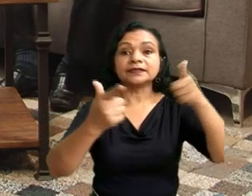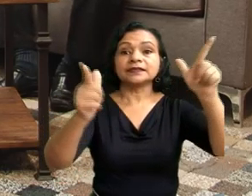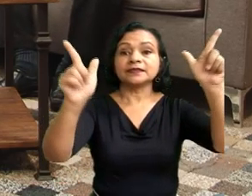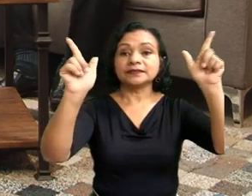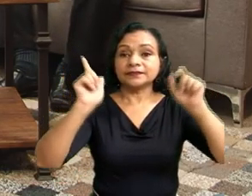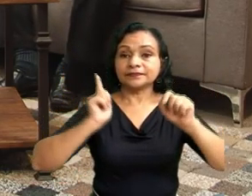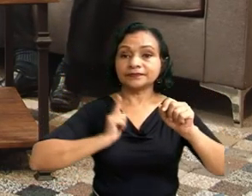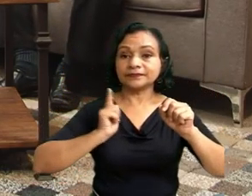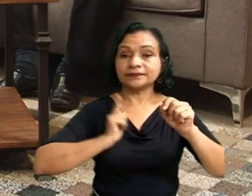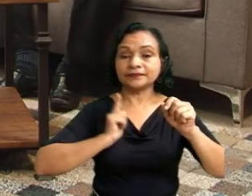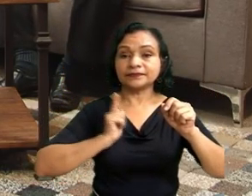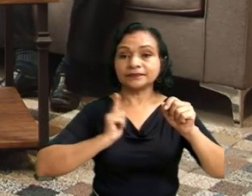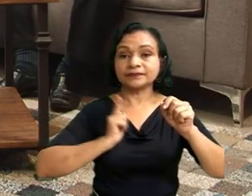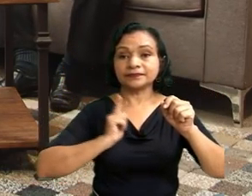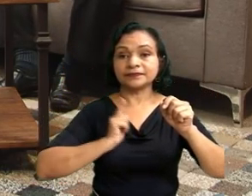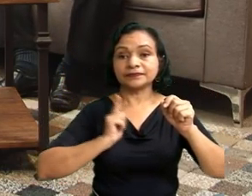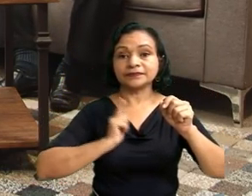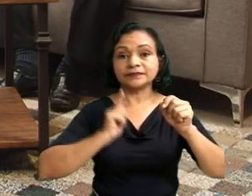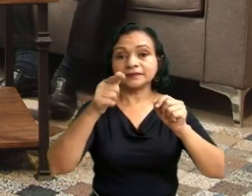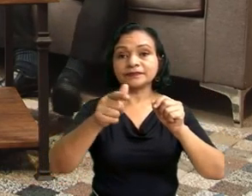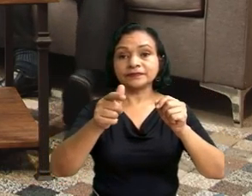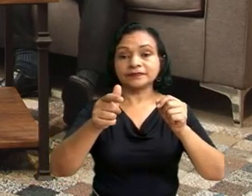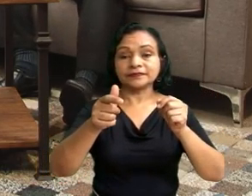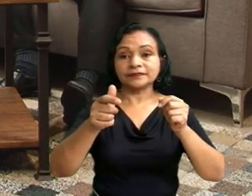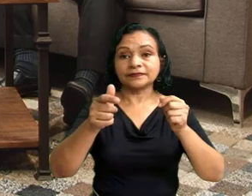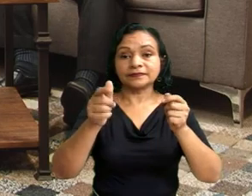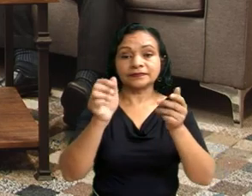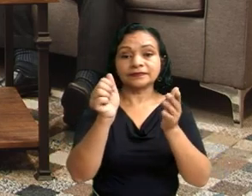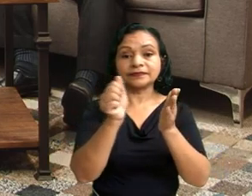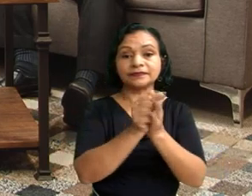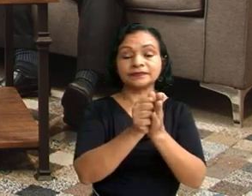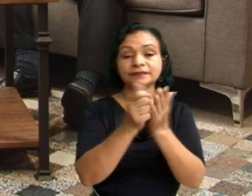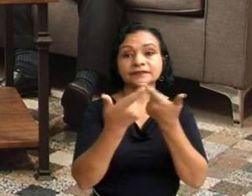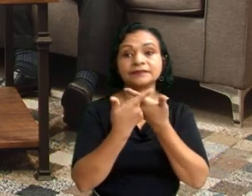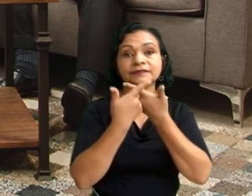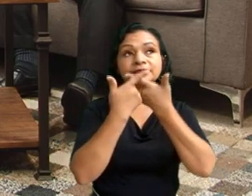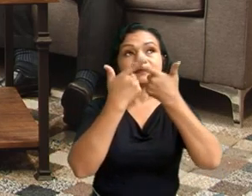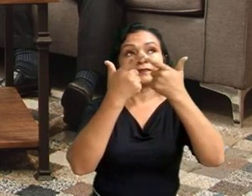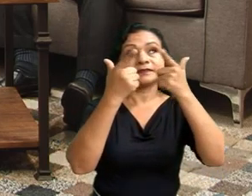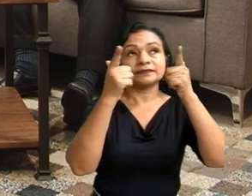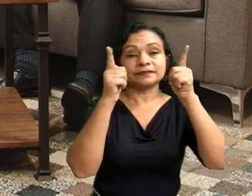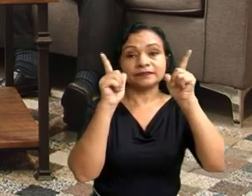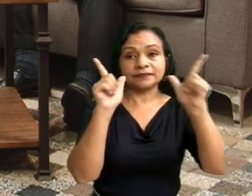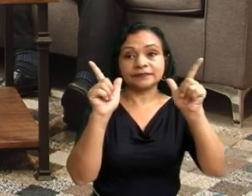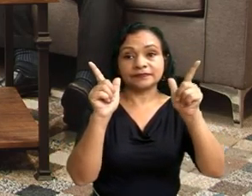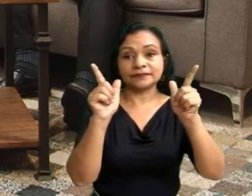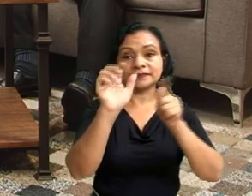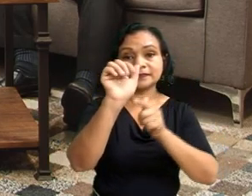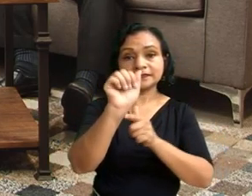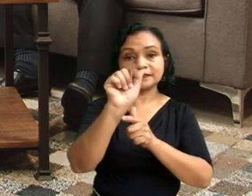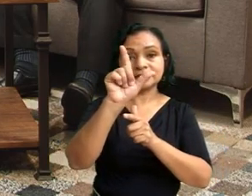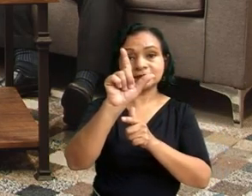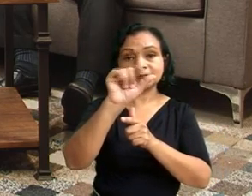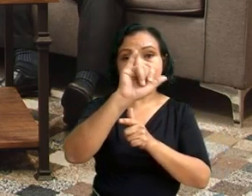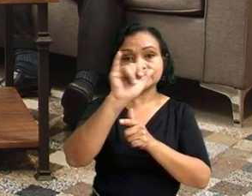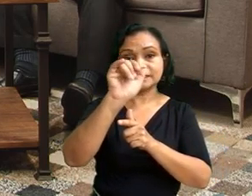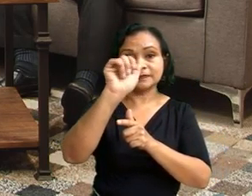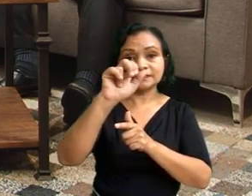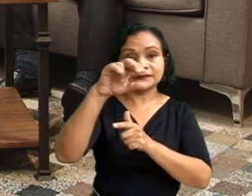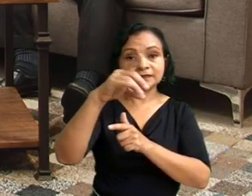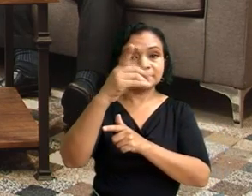tenemos el acta de entrega del acta de liberación de alejandra moisés arauca